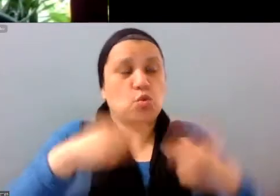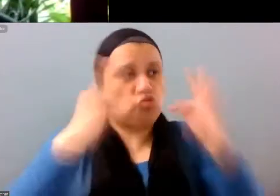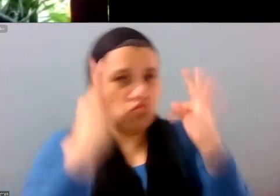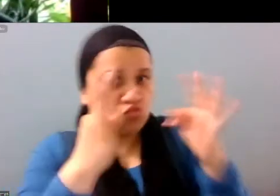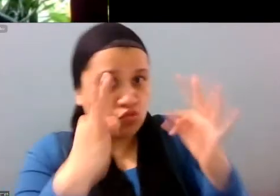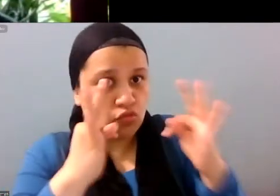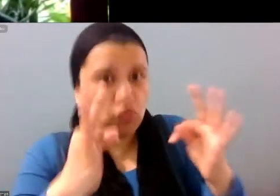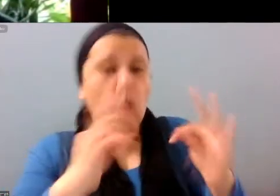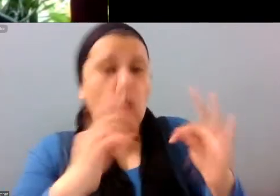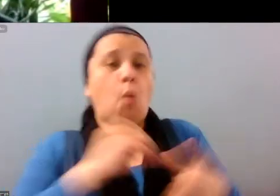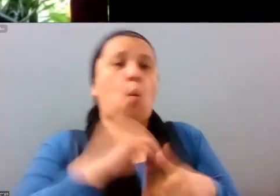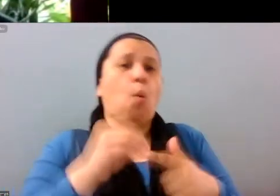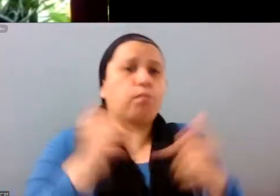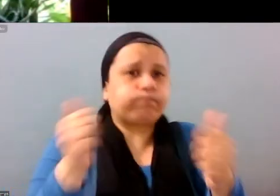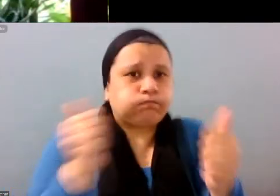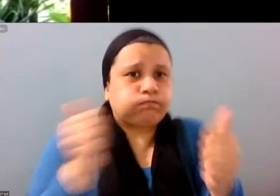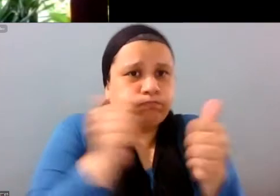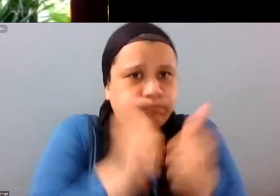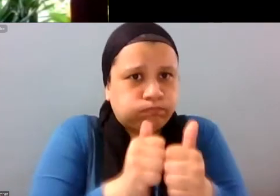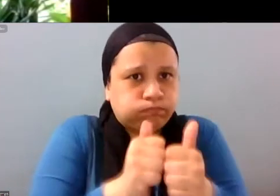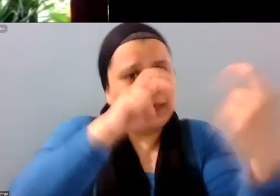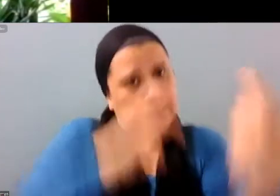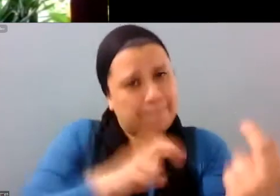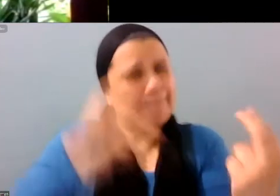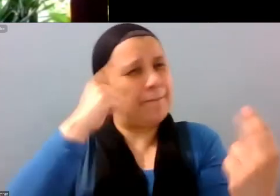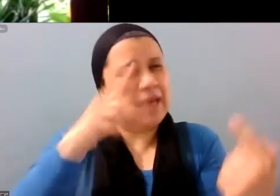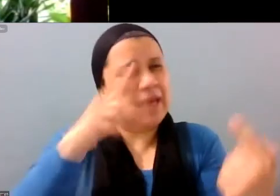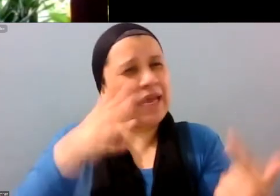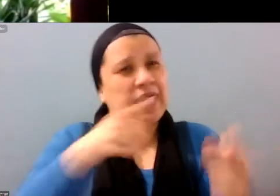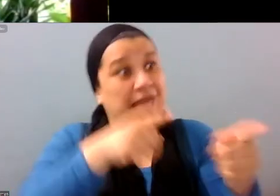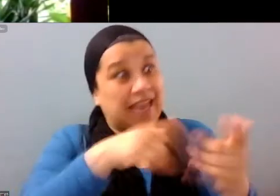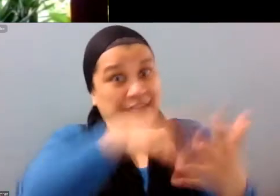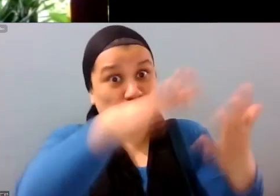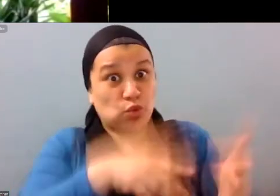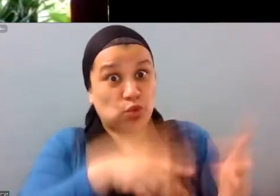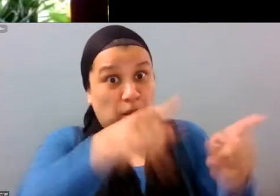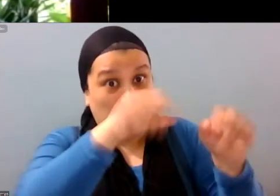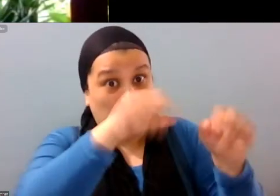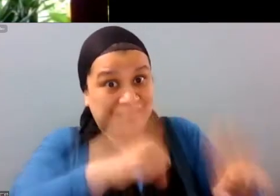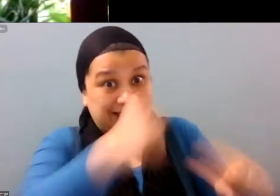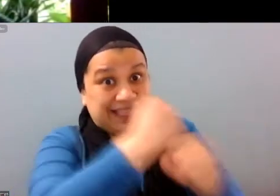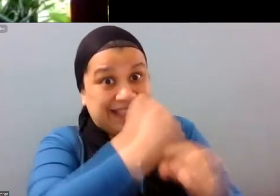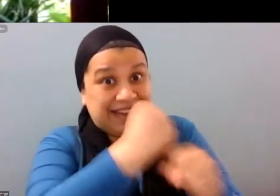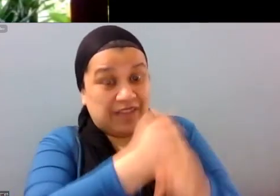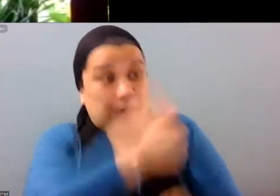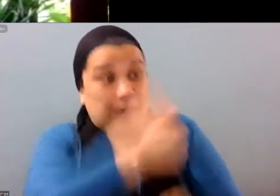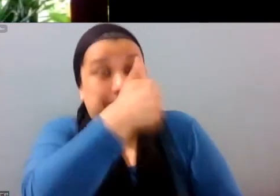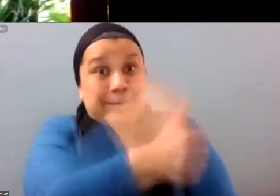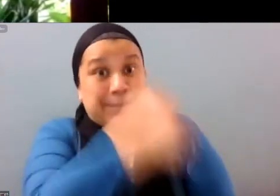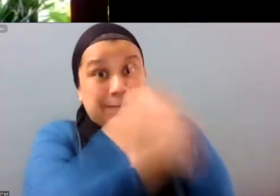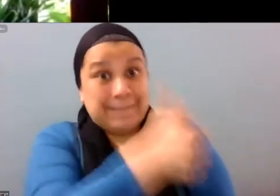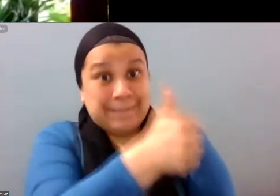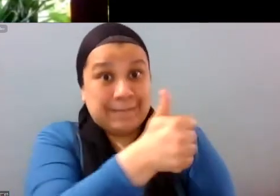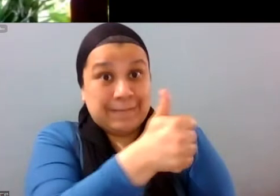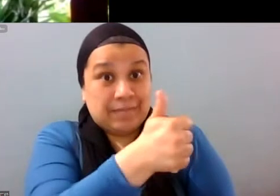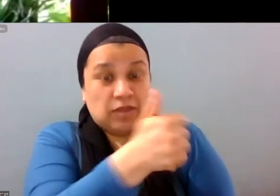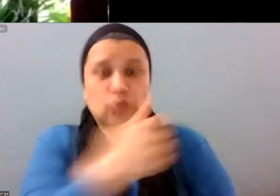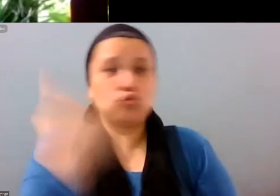acompañamiento presencial para que ese estudiante pueda trabajar de forma autónoma y no necesariamente